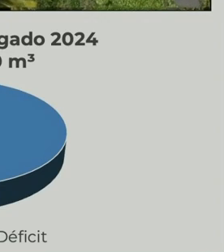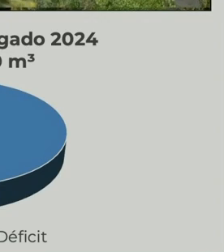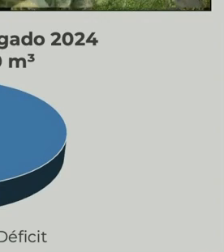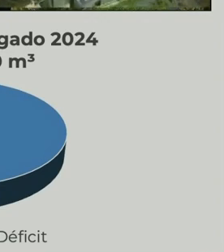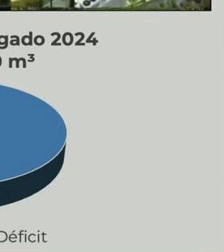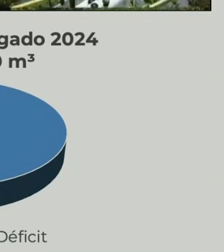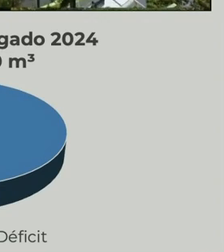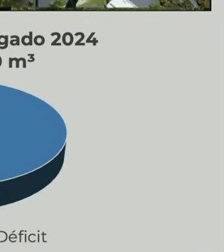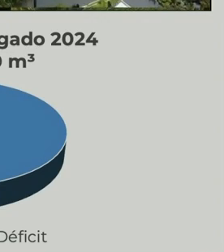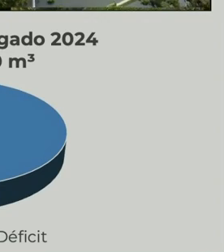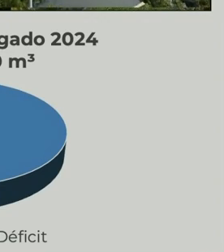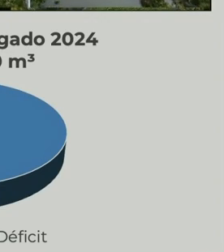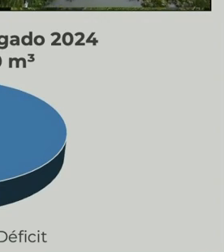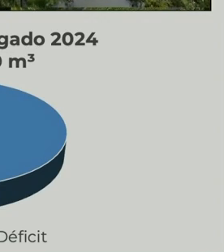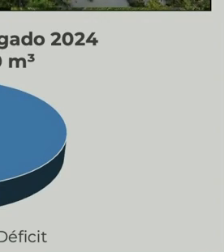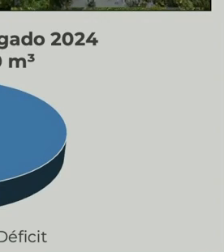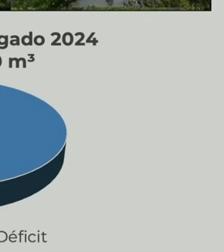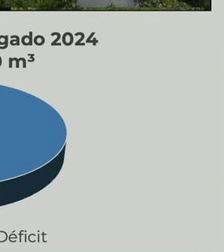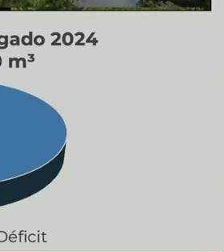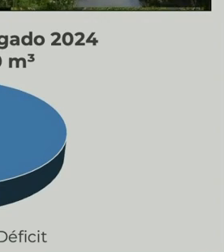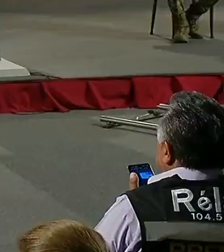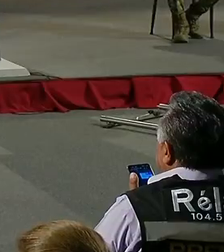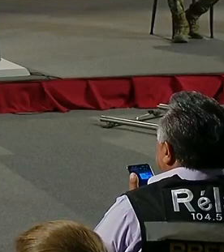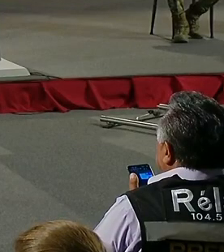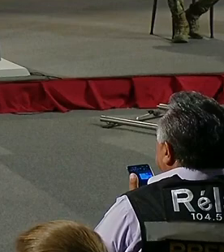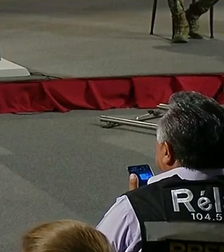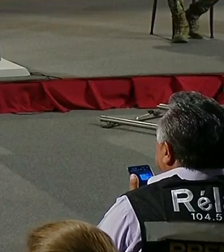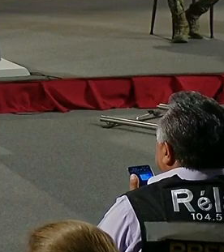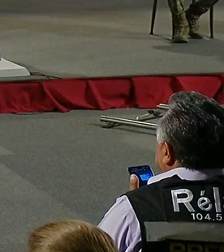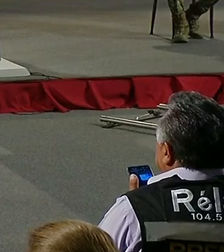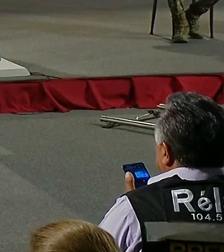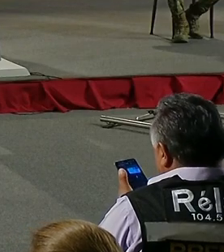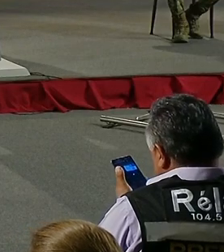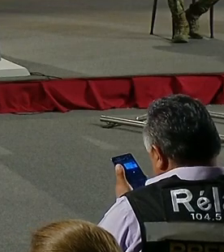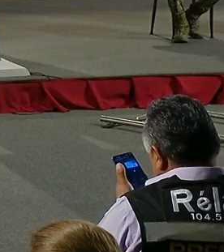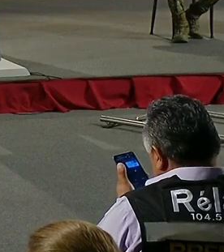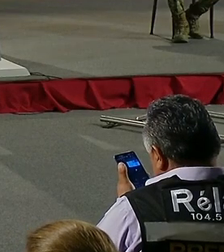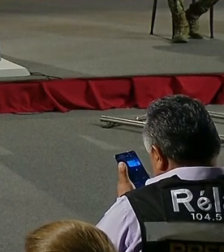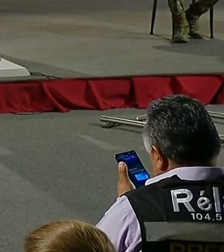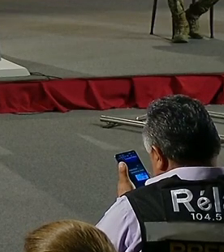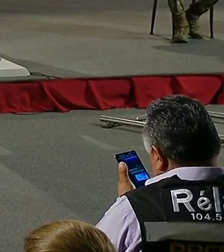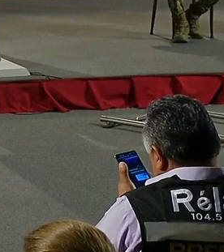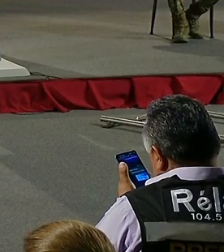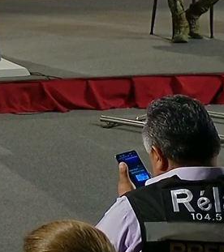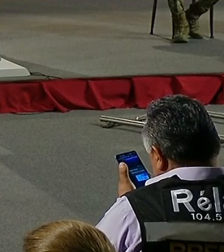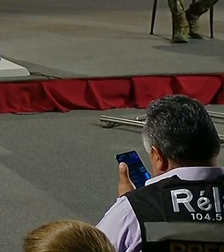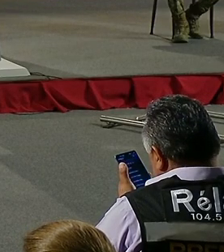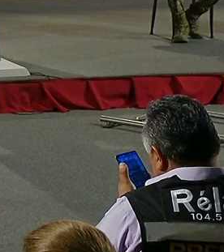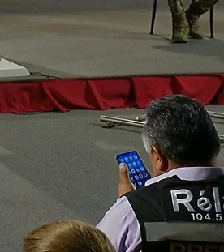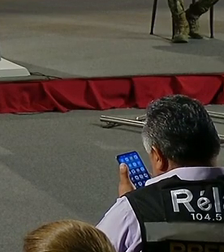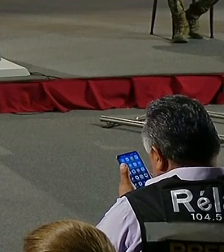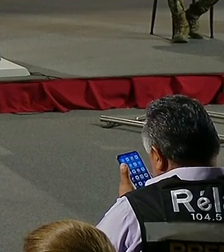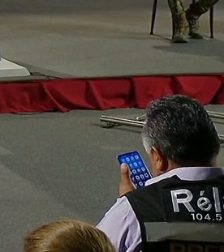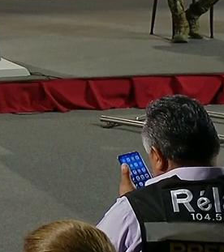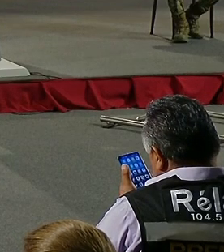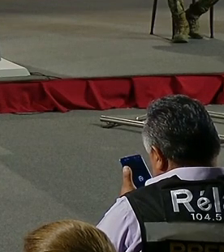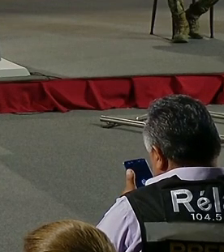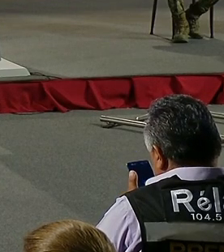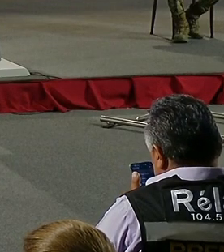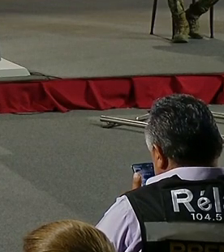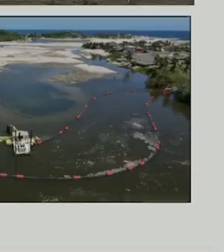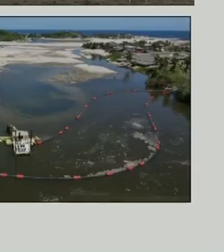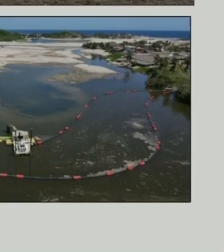Siguiente, por favor. Siguiente. En lo que respecta al dragado de apoyo social, aquí